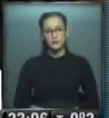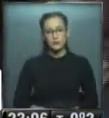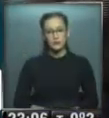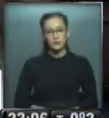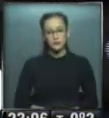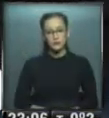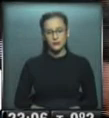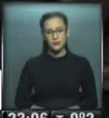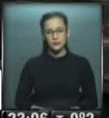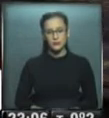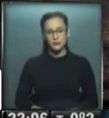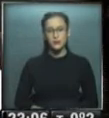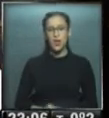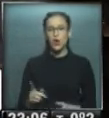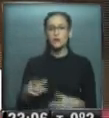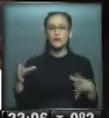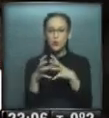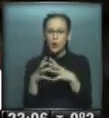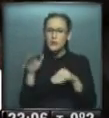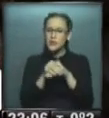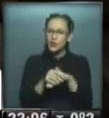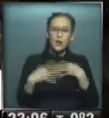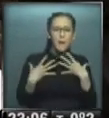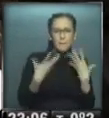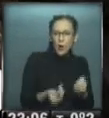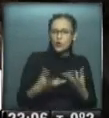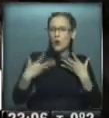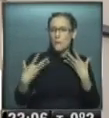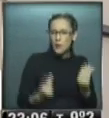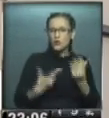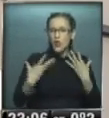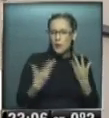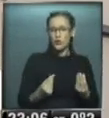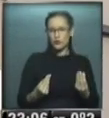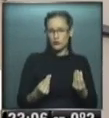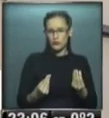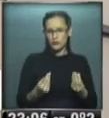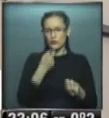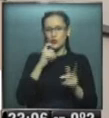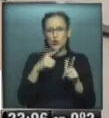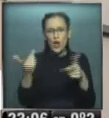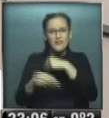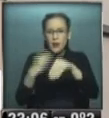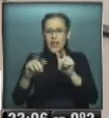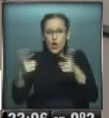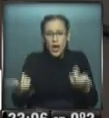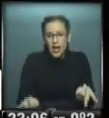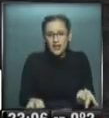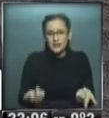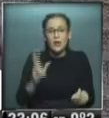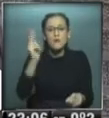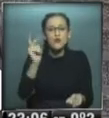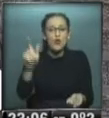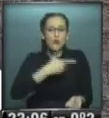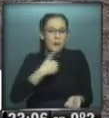a apoyarlo nosotros, como tienen que ser. Porque después, ¿qué le queda? Si no tiene nada. Él no tiene, se falleció